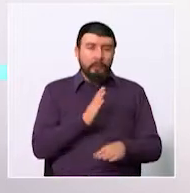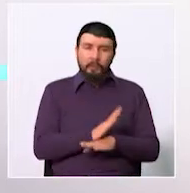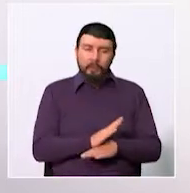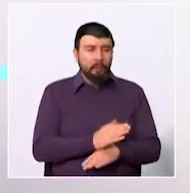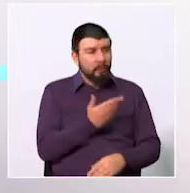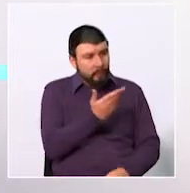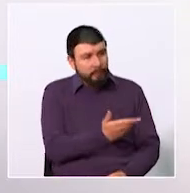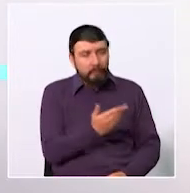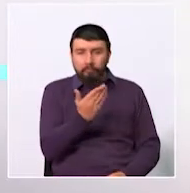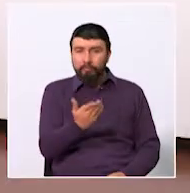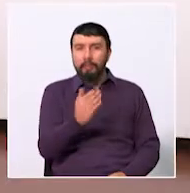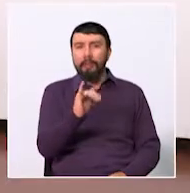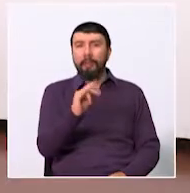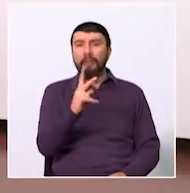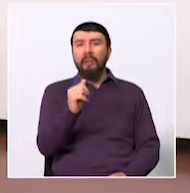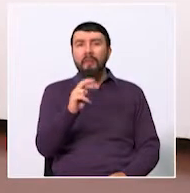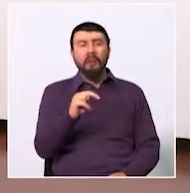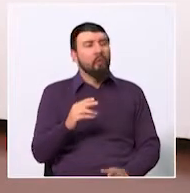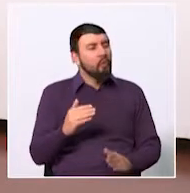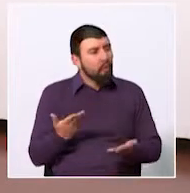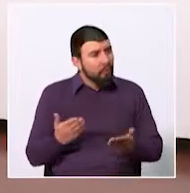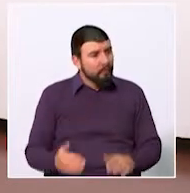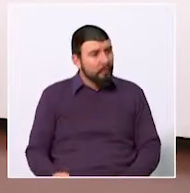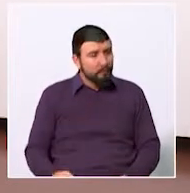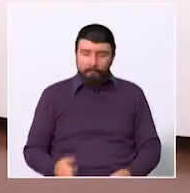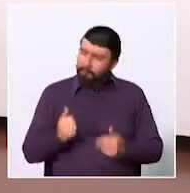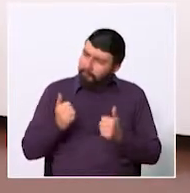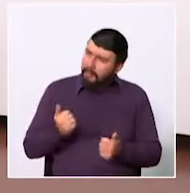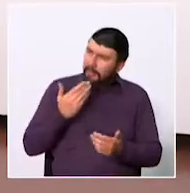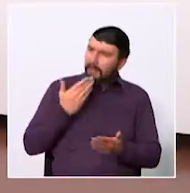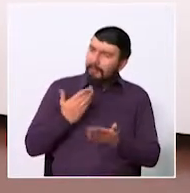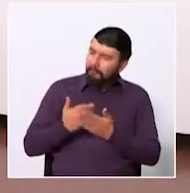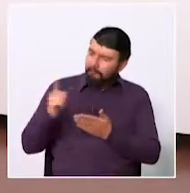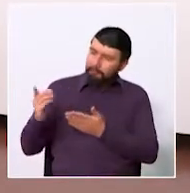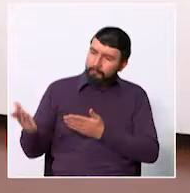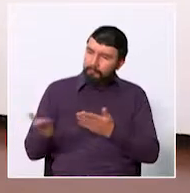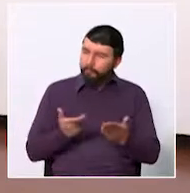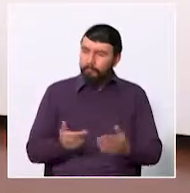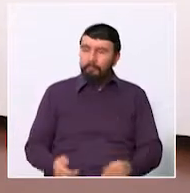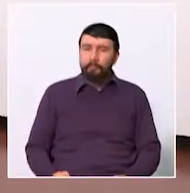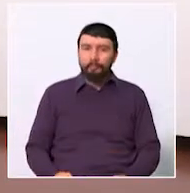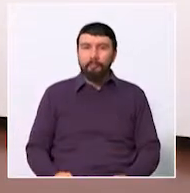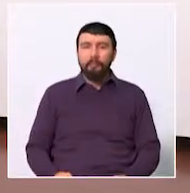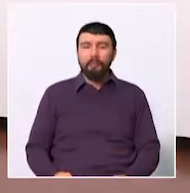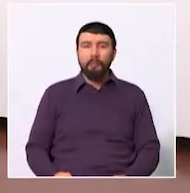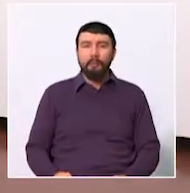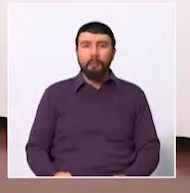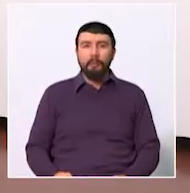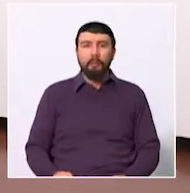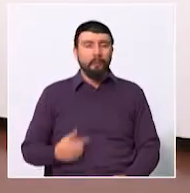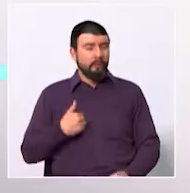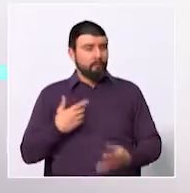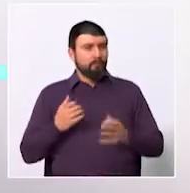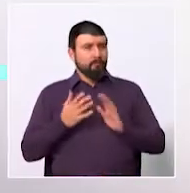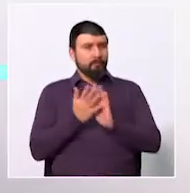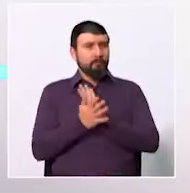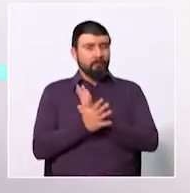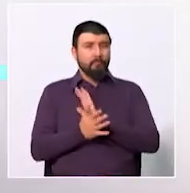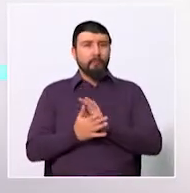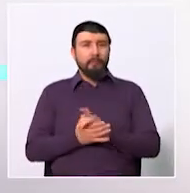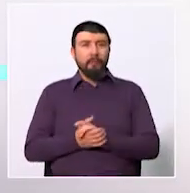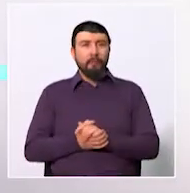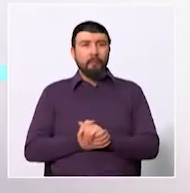como va bien jugar muchas gracias adelante bueno ahora vea para comentarle para